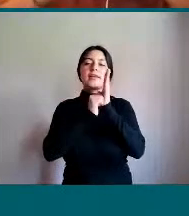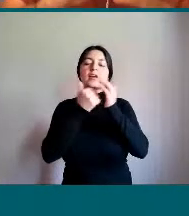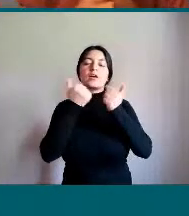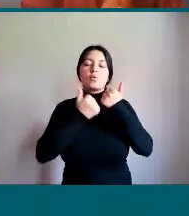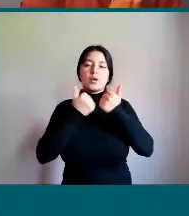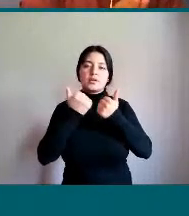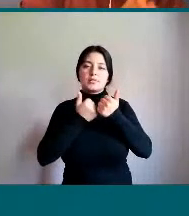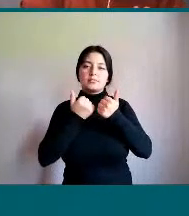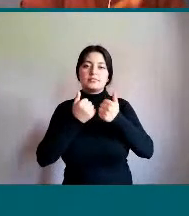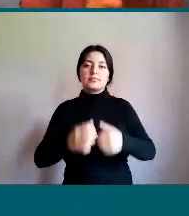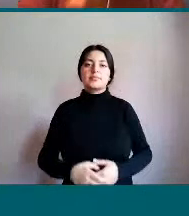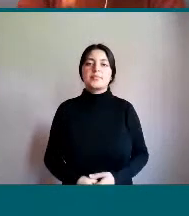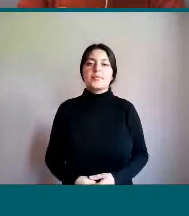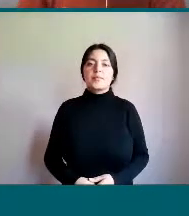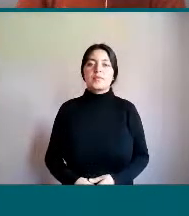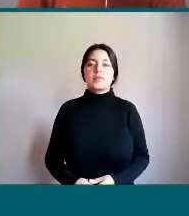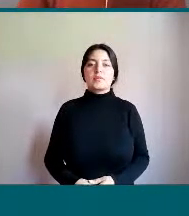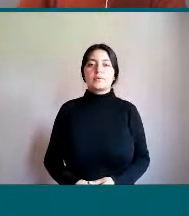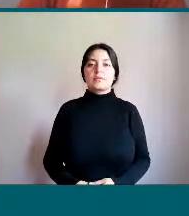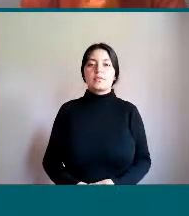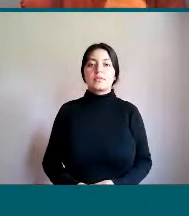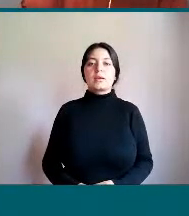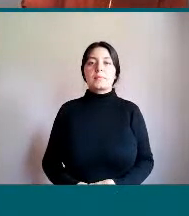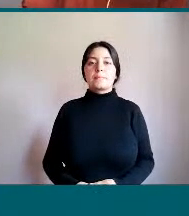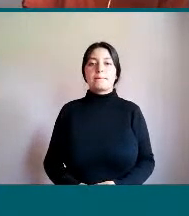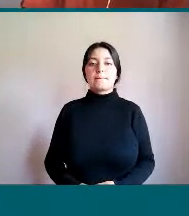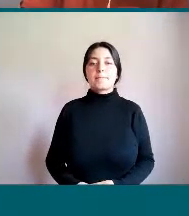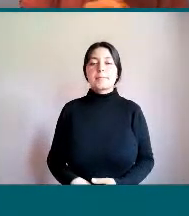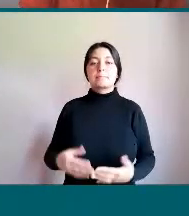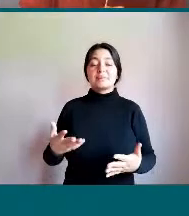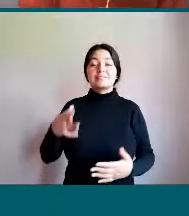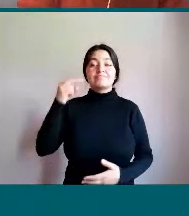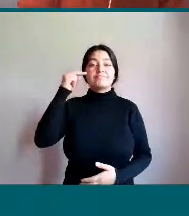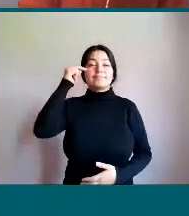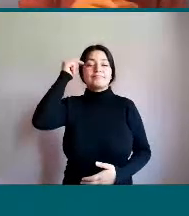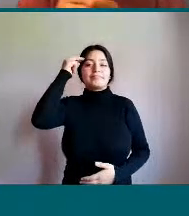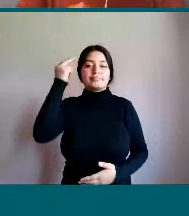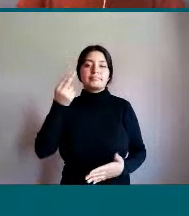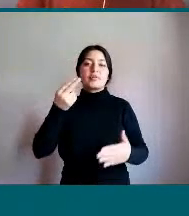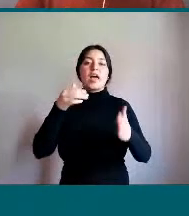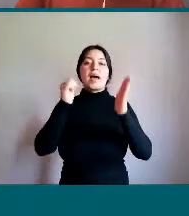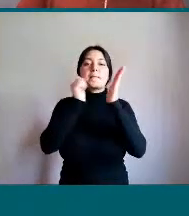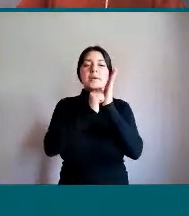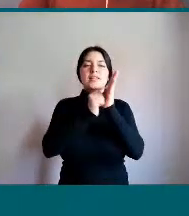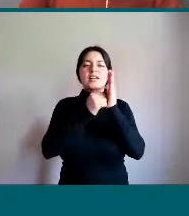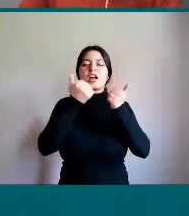Se trata de un conocimiento, ¿vale? Aplicado. Es decir, que el estudiante le dará